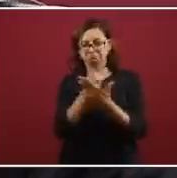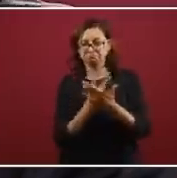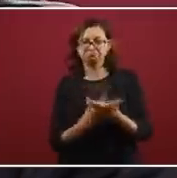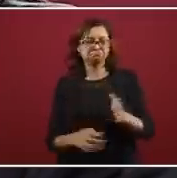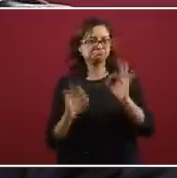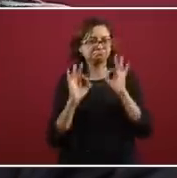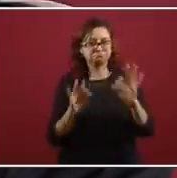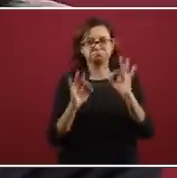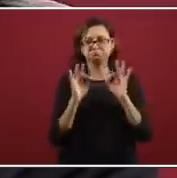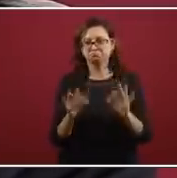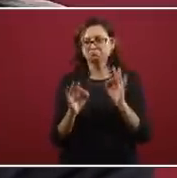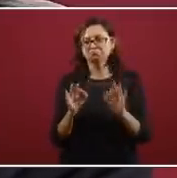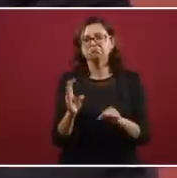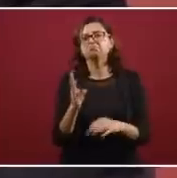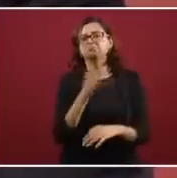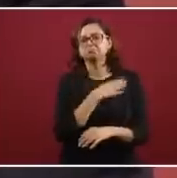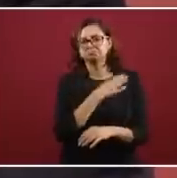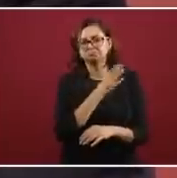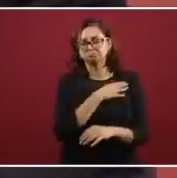amplio,